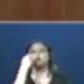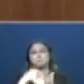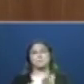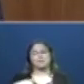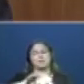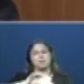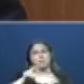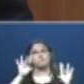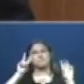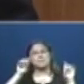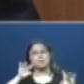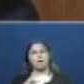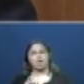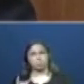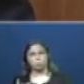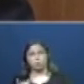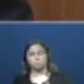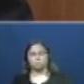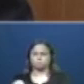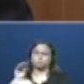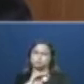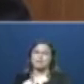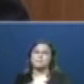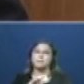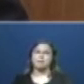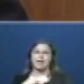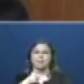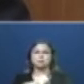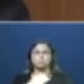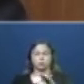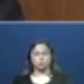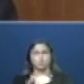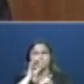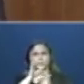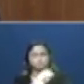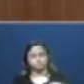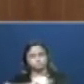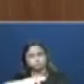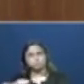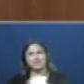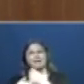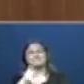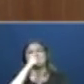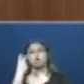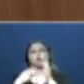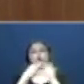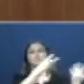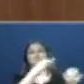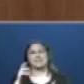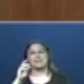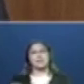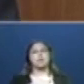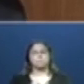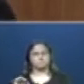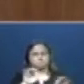salvaguarda de los derechos de plantación de viñedos hasta 2030 y el fortalecimiento de las organizaciones de productores